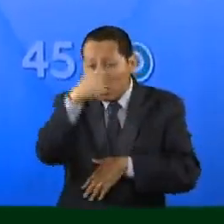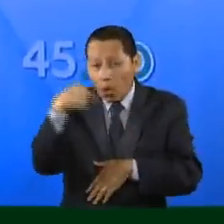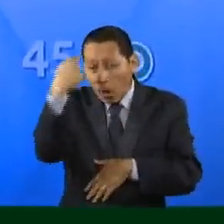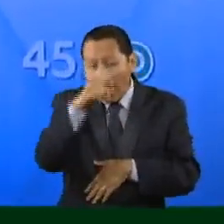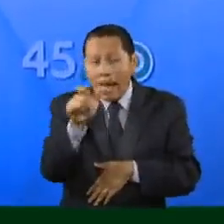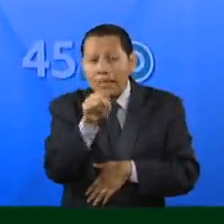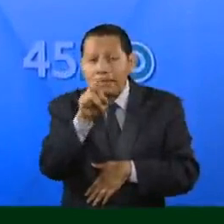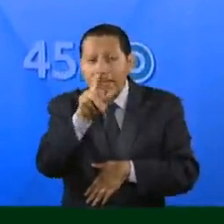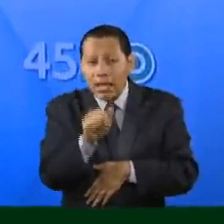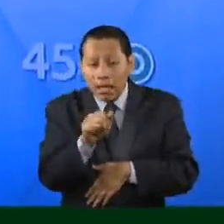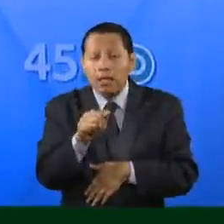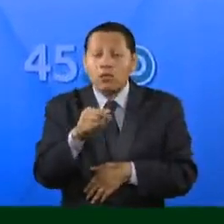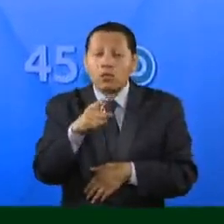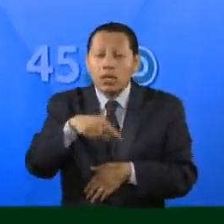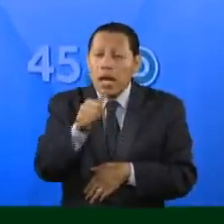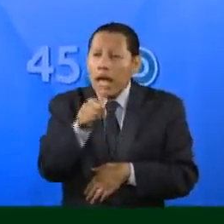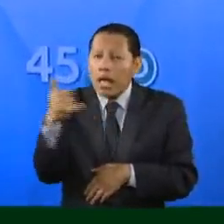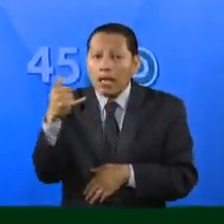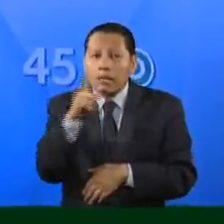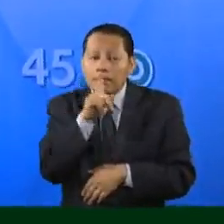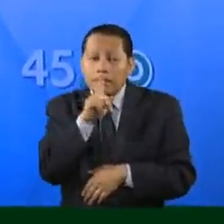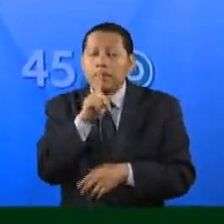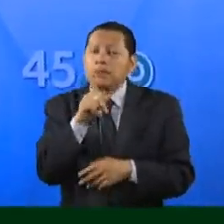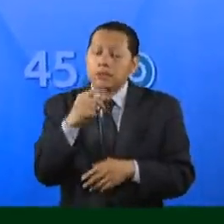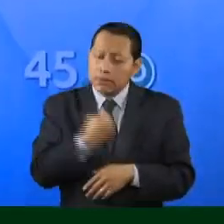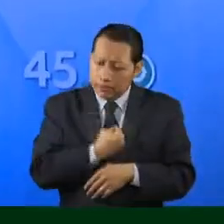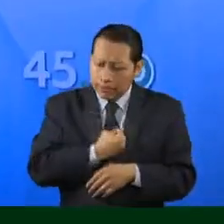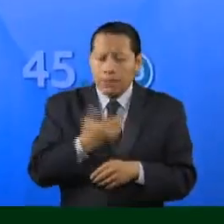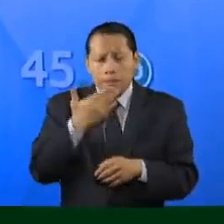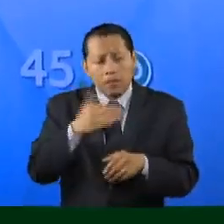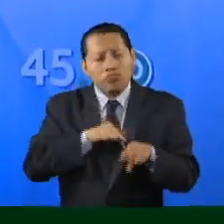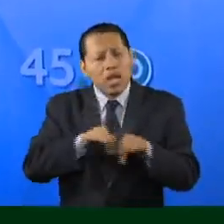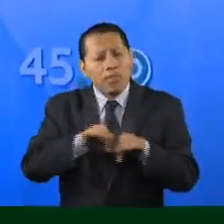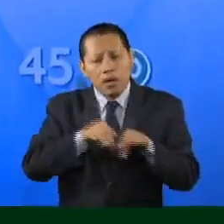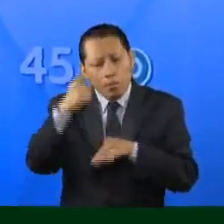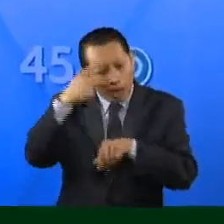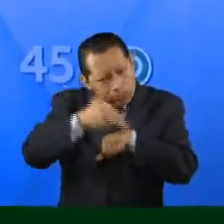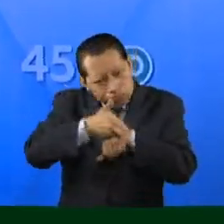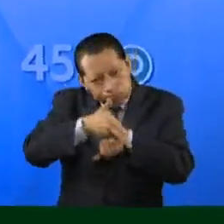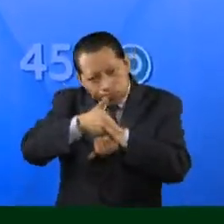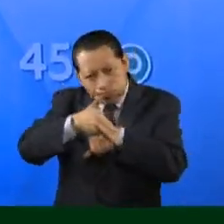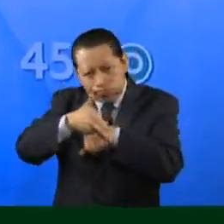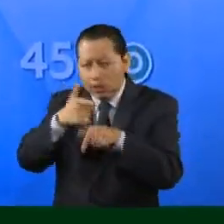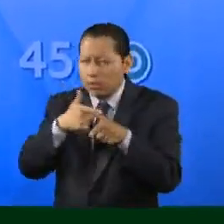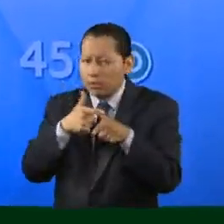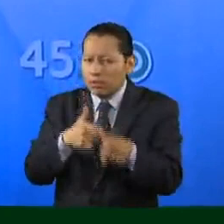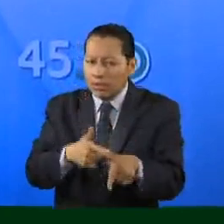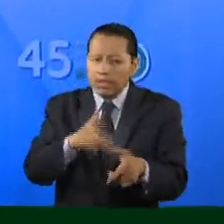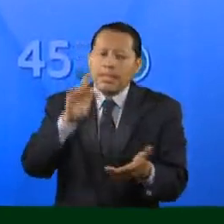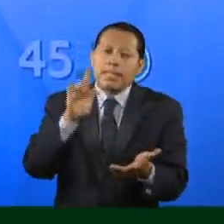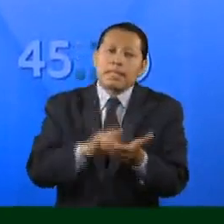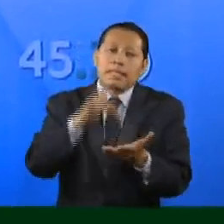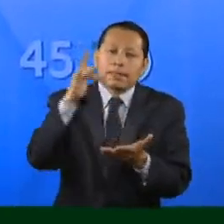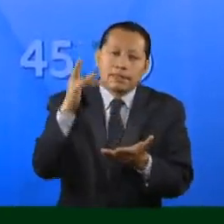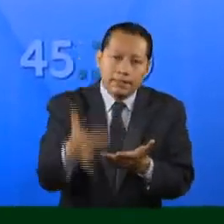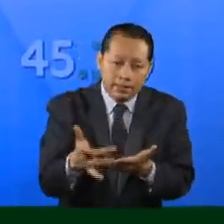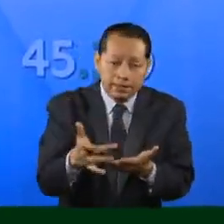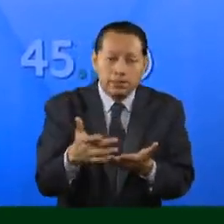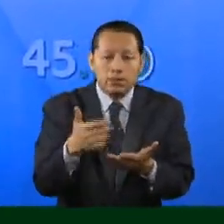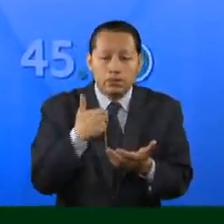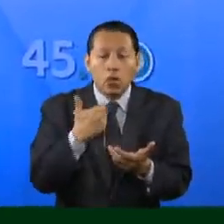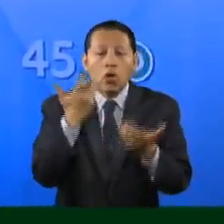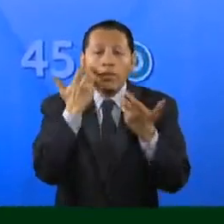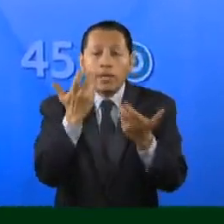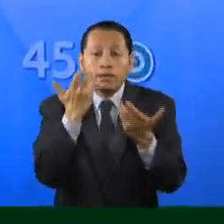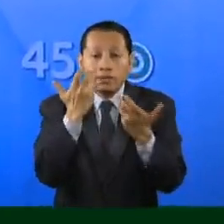la señal al aire, en Parlamento abierto, ininterrumpido. Gracias. Les deseo